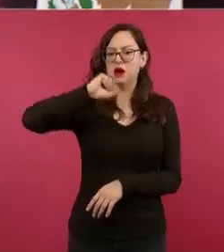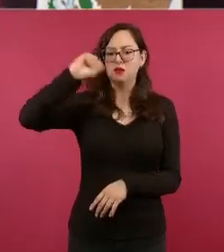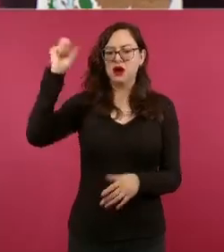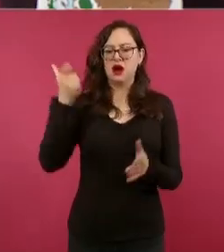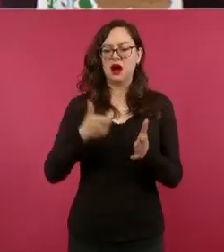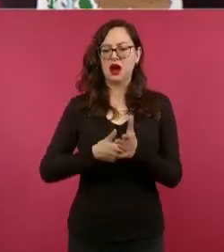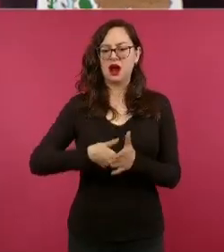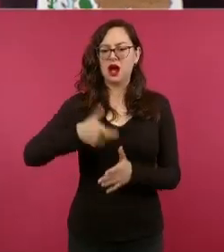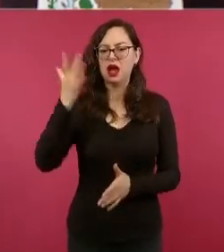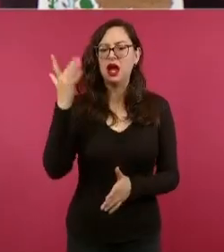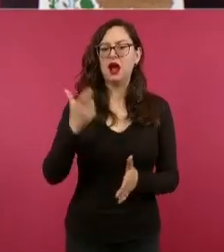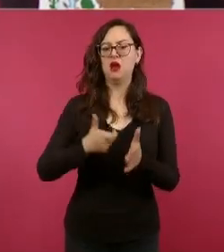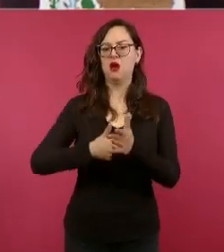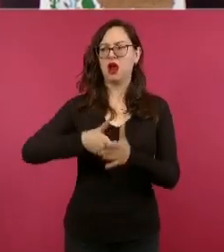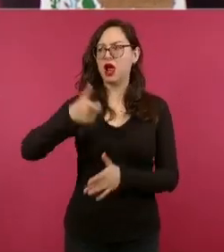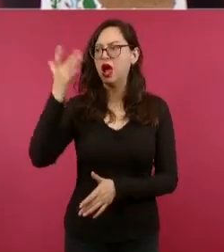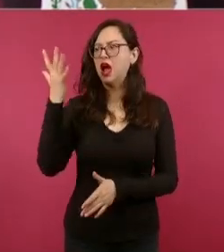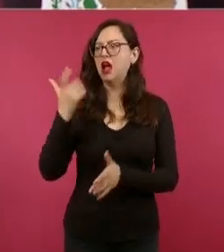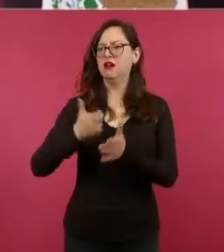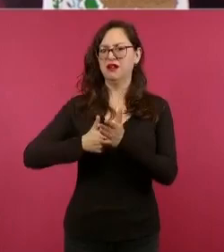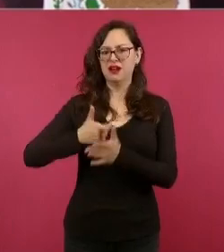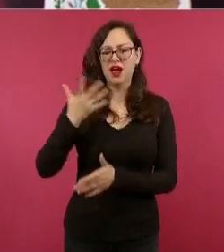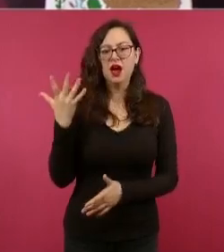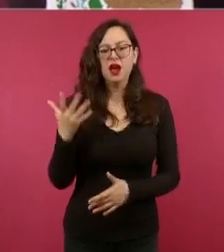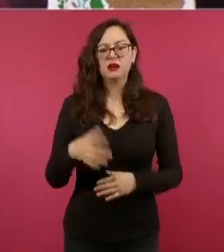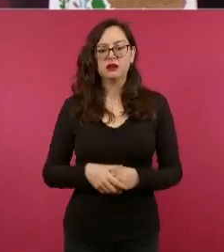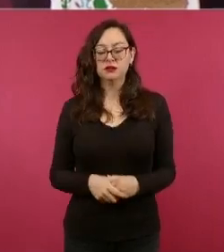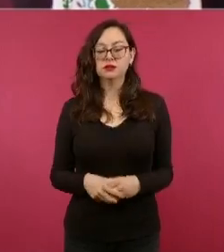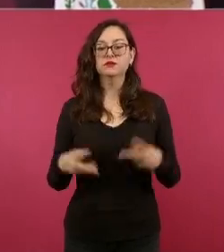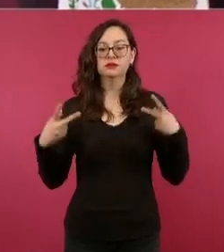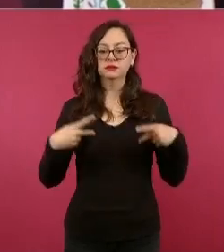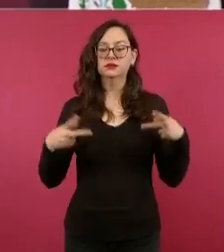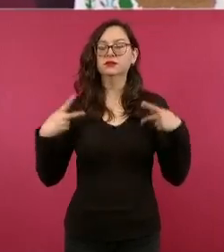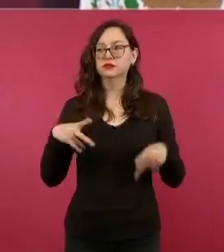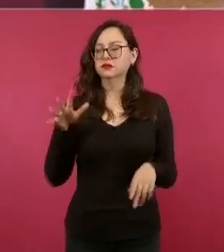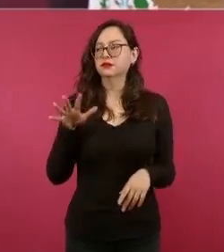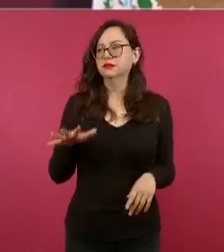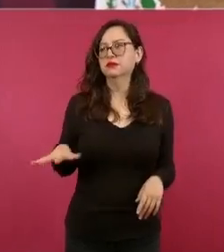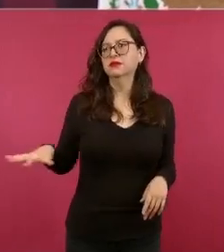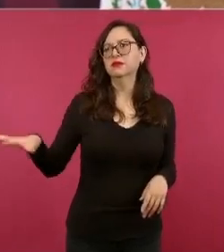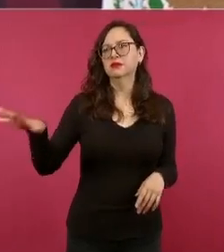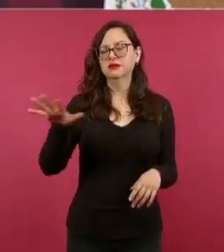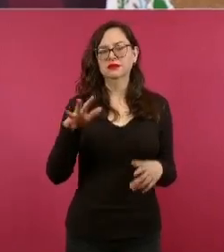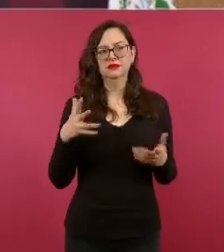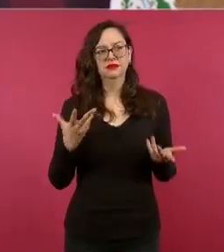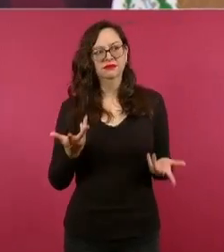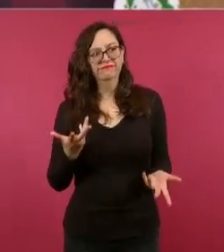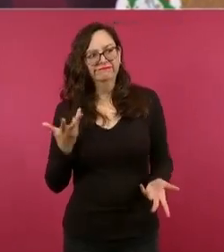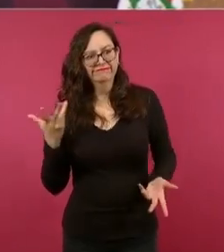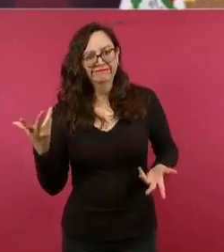Sobre todo la queja de la gente con menos ingresos.